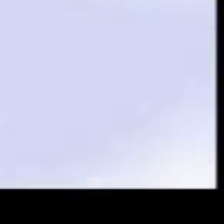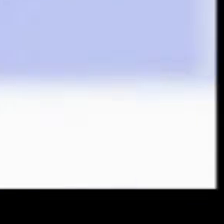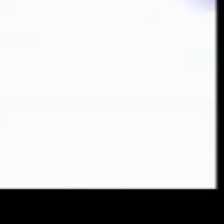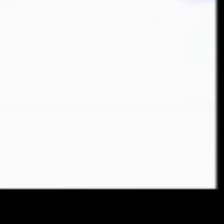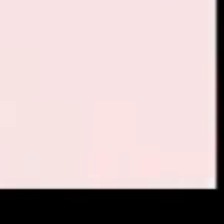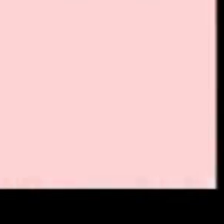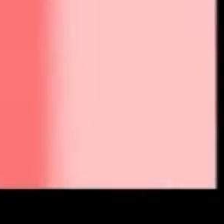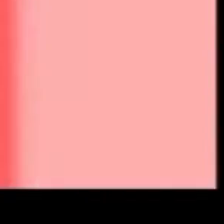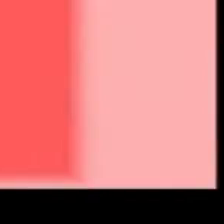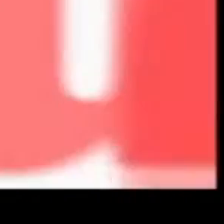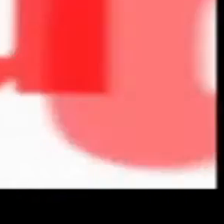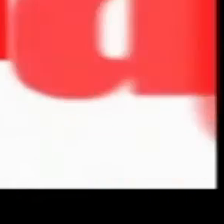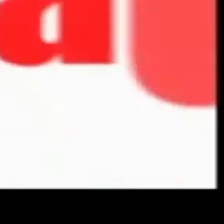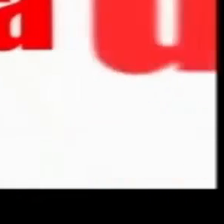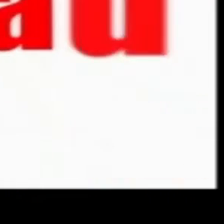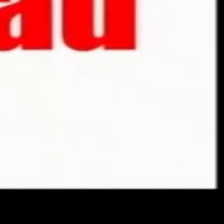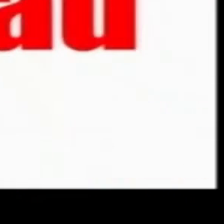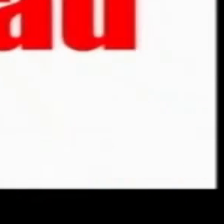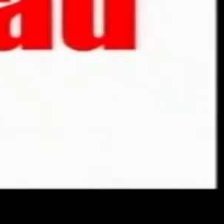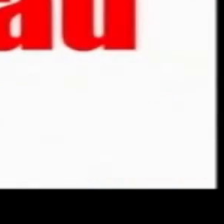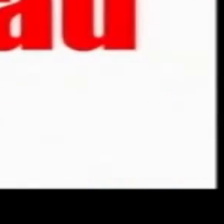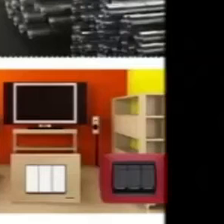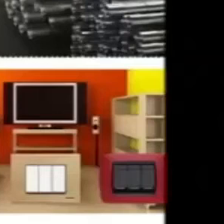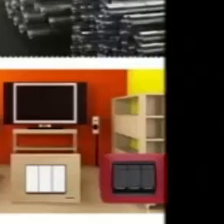Electrofer es garantía y